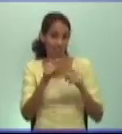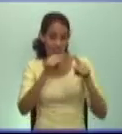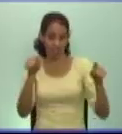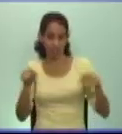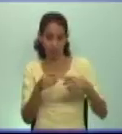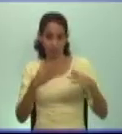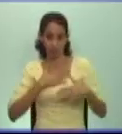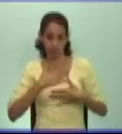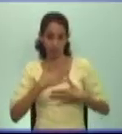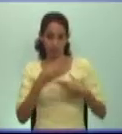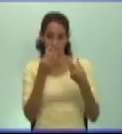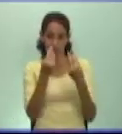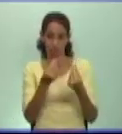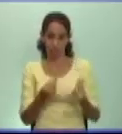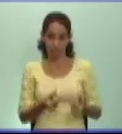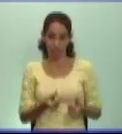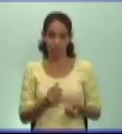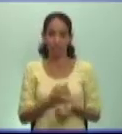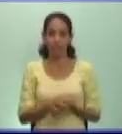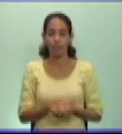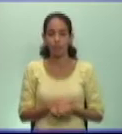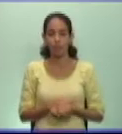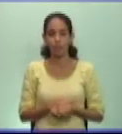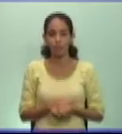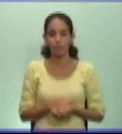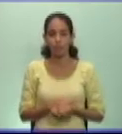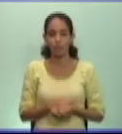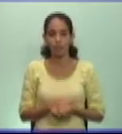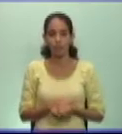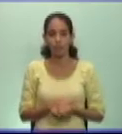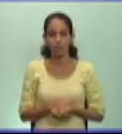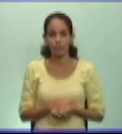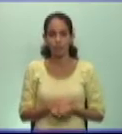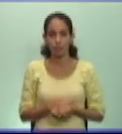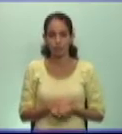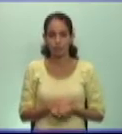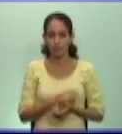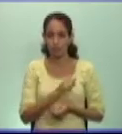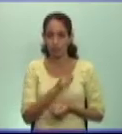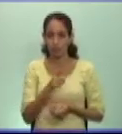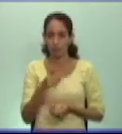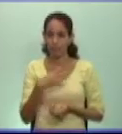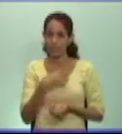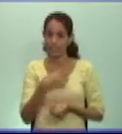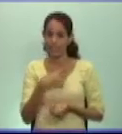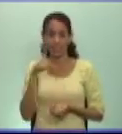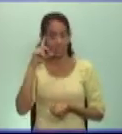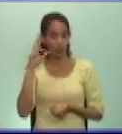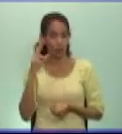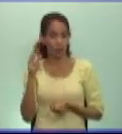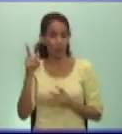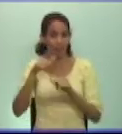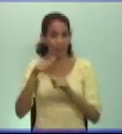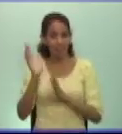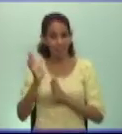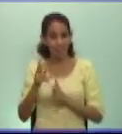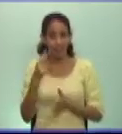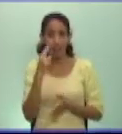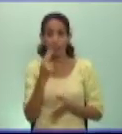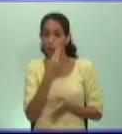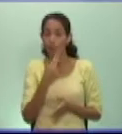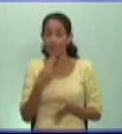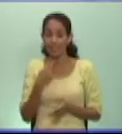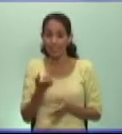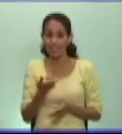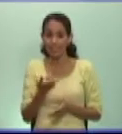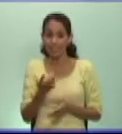capital extranjero, o sea, muy dependiente. Bueno, Martí, ustedes tienen una actividad que le dejamos de Martí, donde decía que las repúblicas